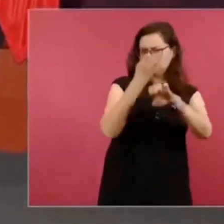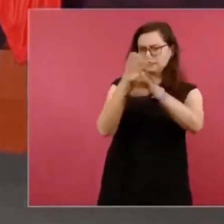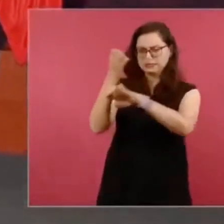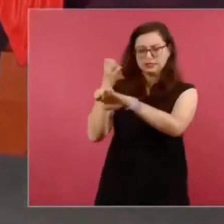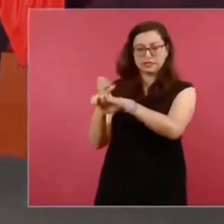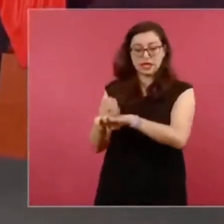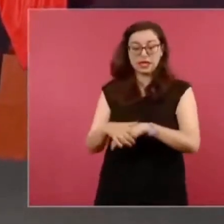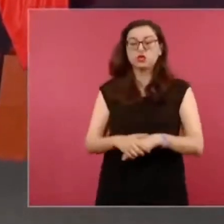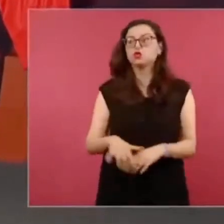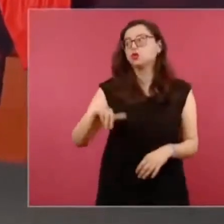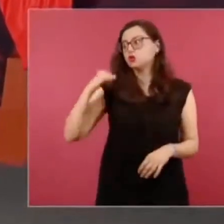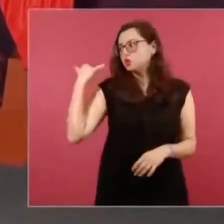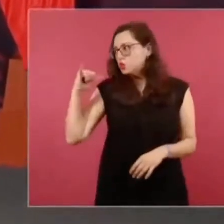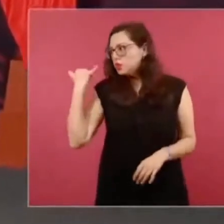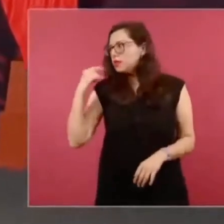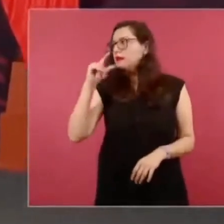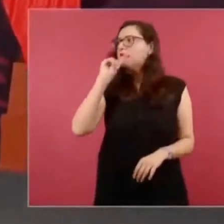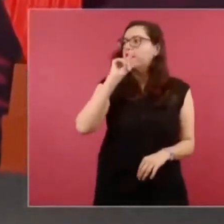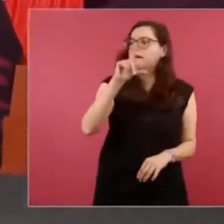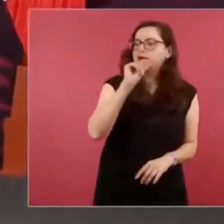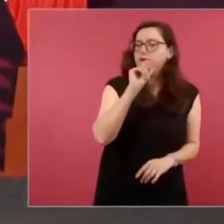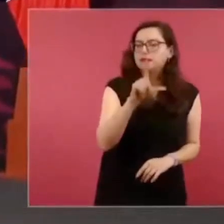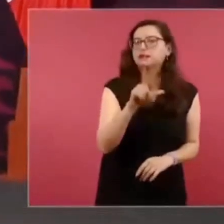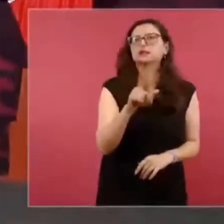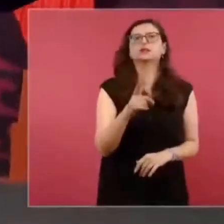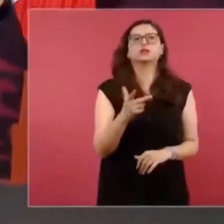a Yucatán, a Jalisco,